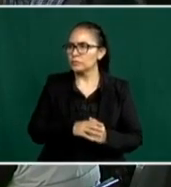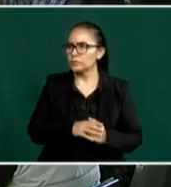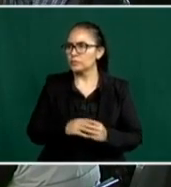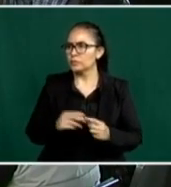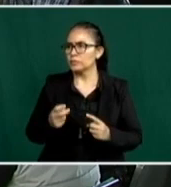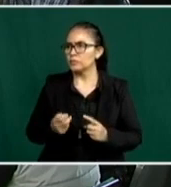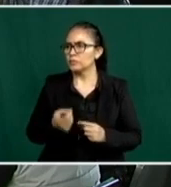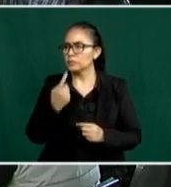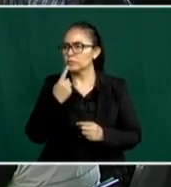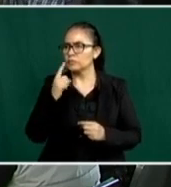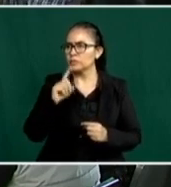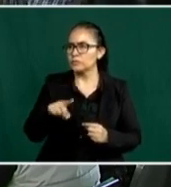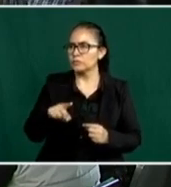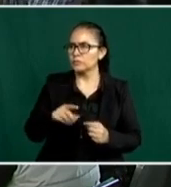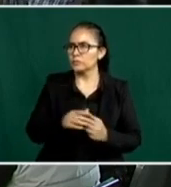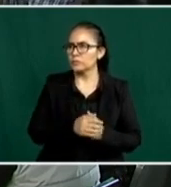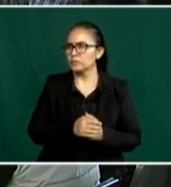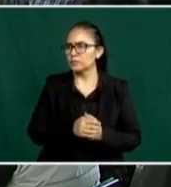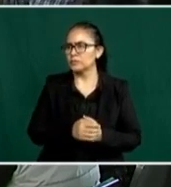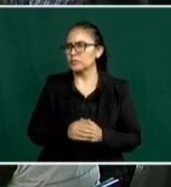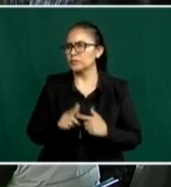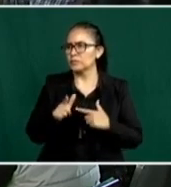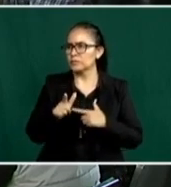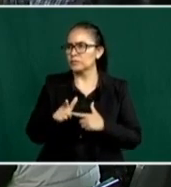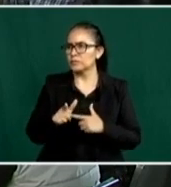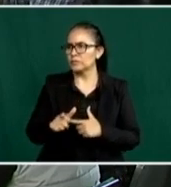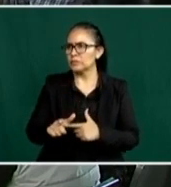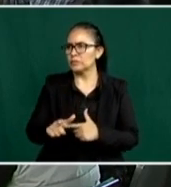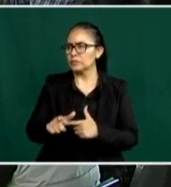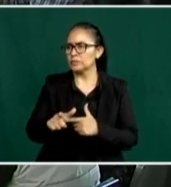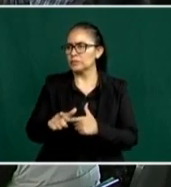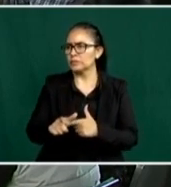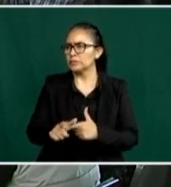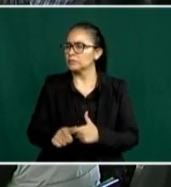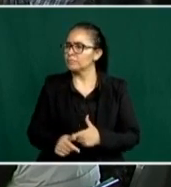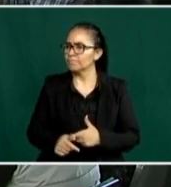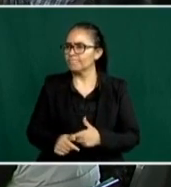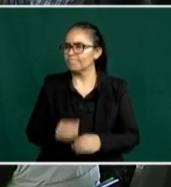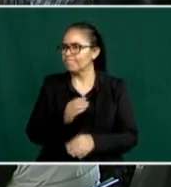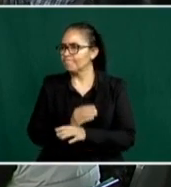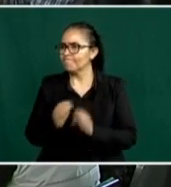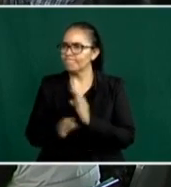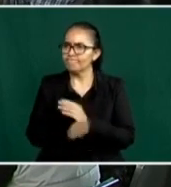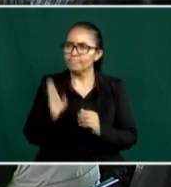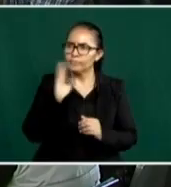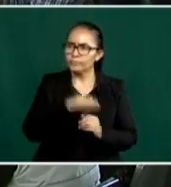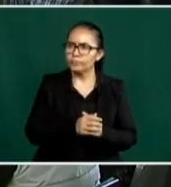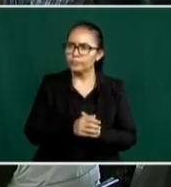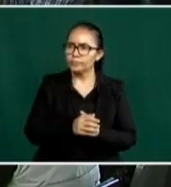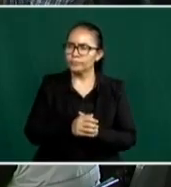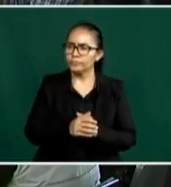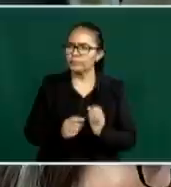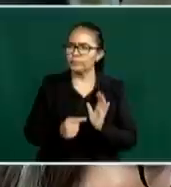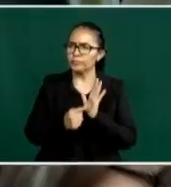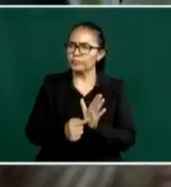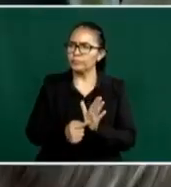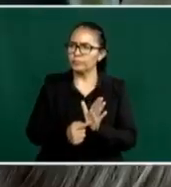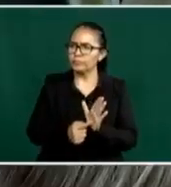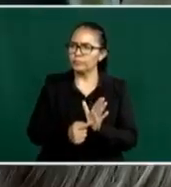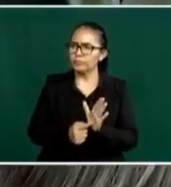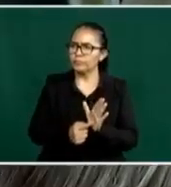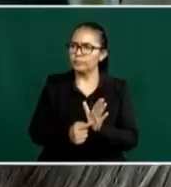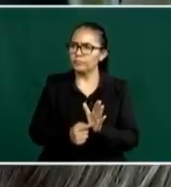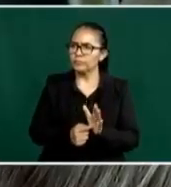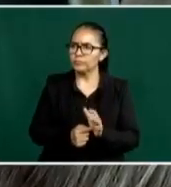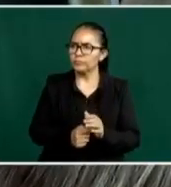denunciados, que han sido acusados, y sigue la mata dando. Entonces, la certificación de la tierra en Bahía de